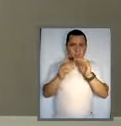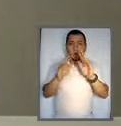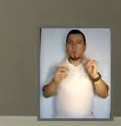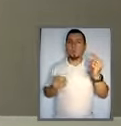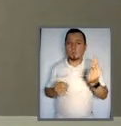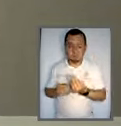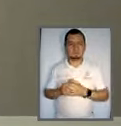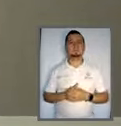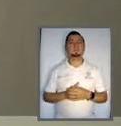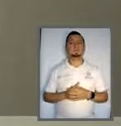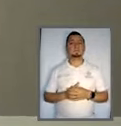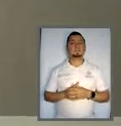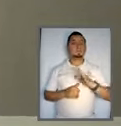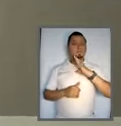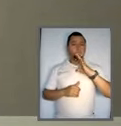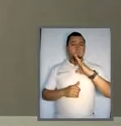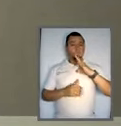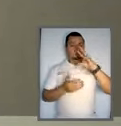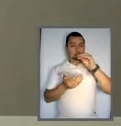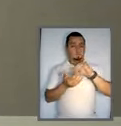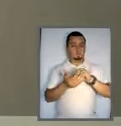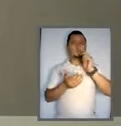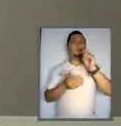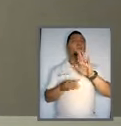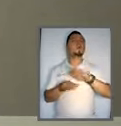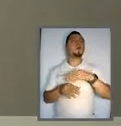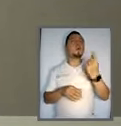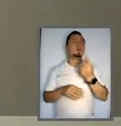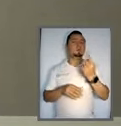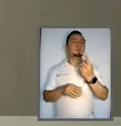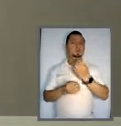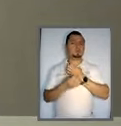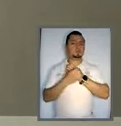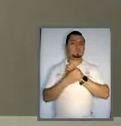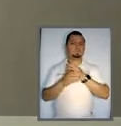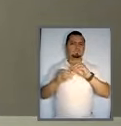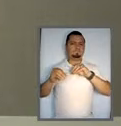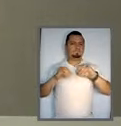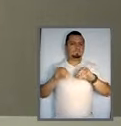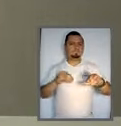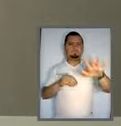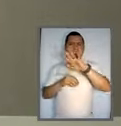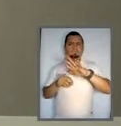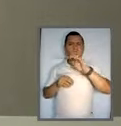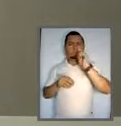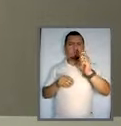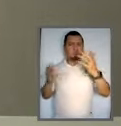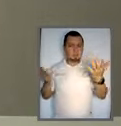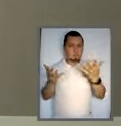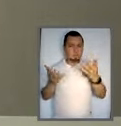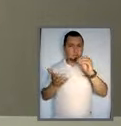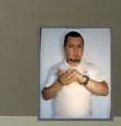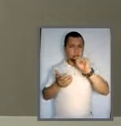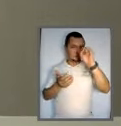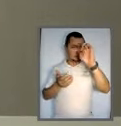brevedad. Hay un dato muy interesante, el por qué la educación mueve o moviliza. En el CENTE